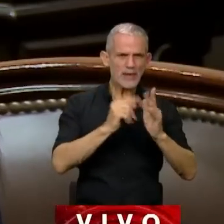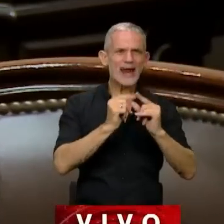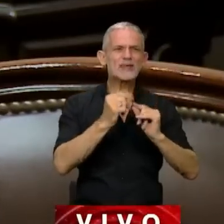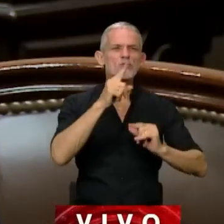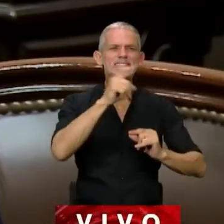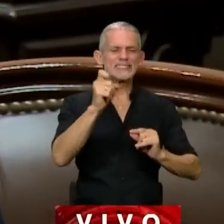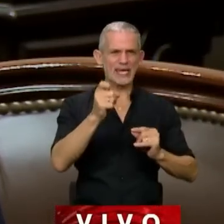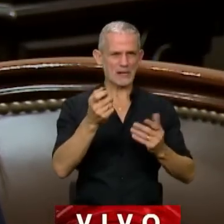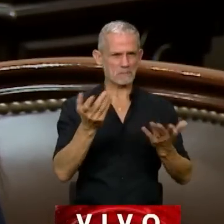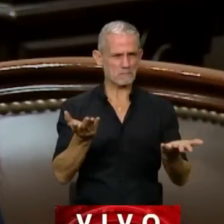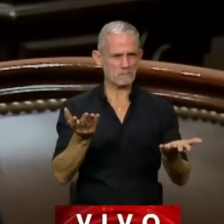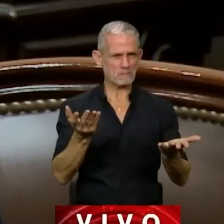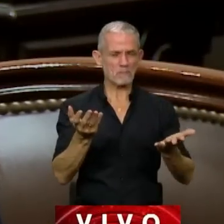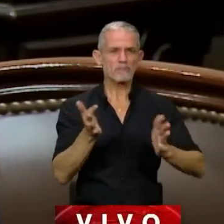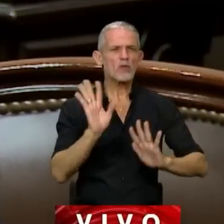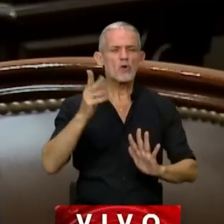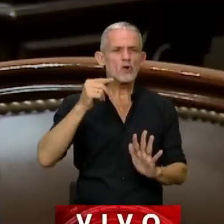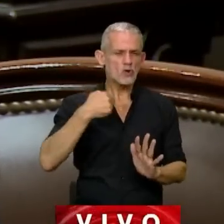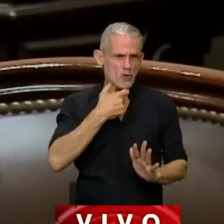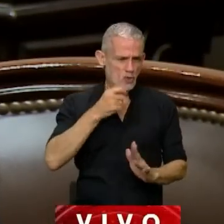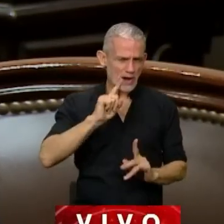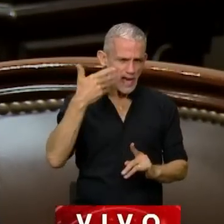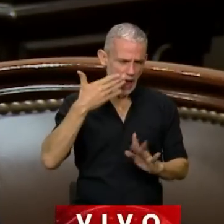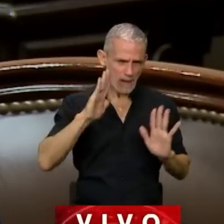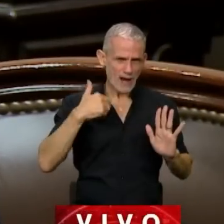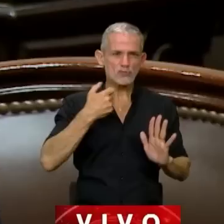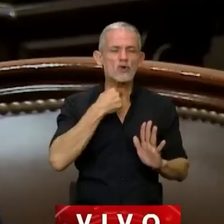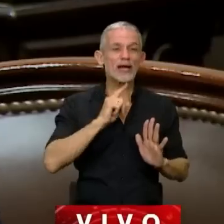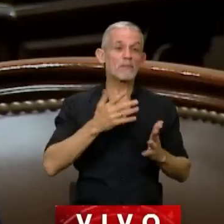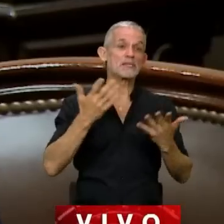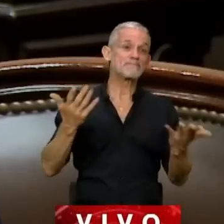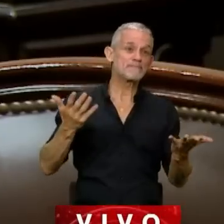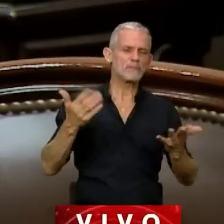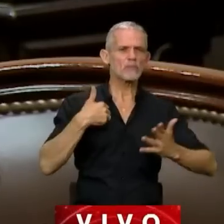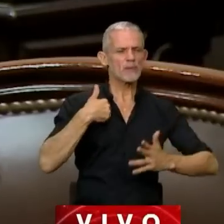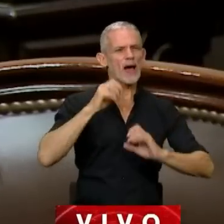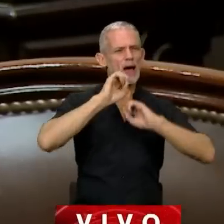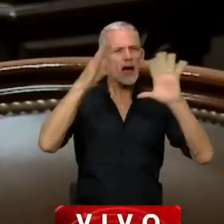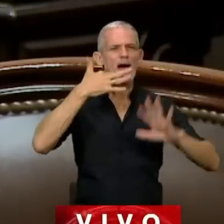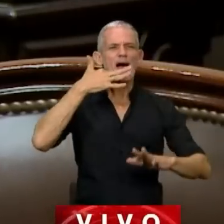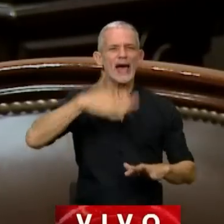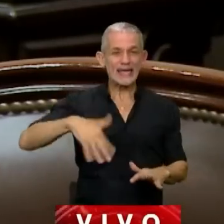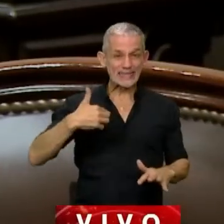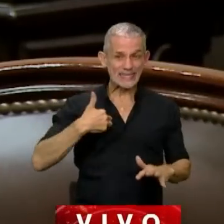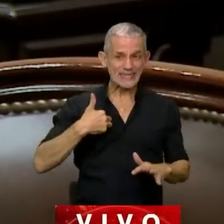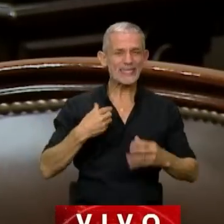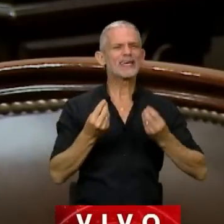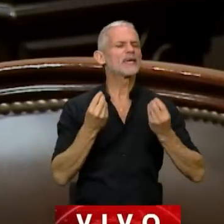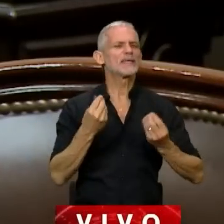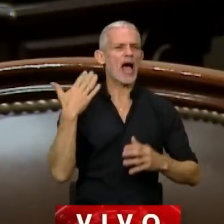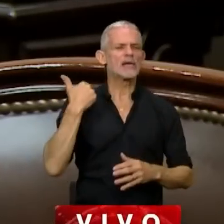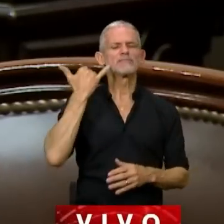100. No tenía intenciones de hablar. Pero si algo me quedó claro en el día de ayer,